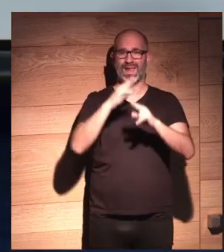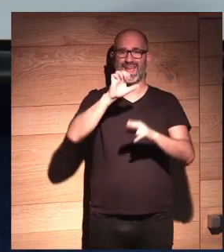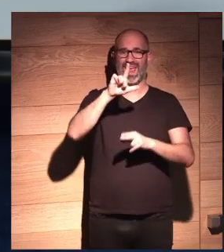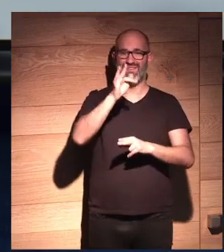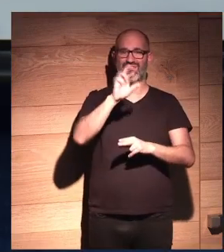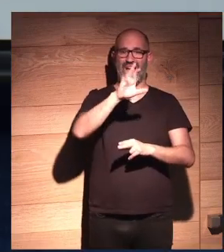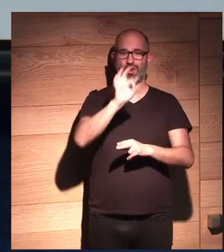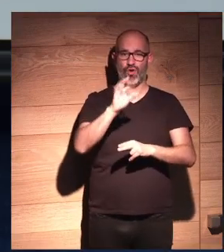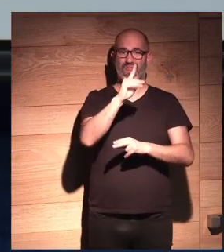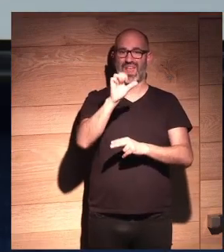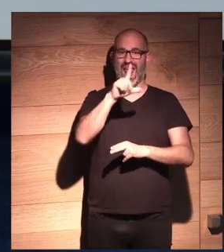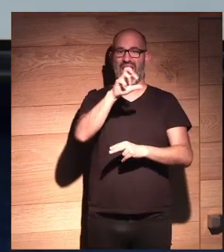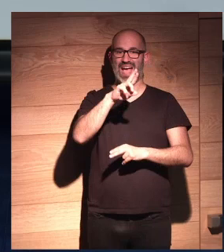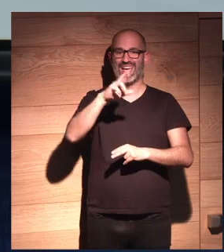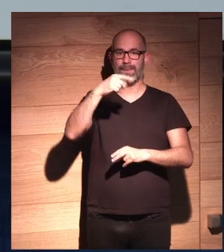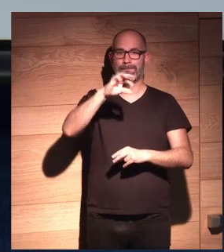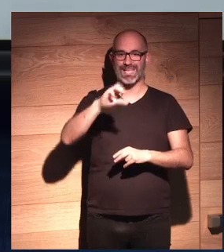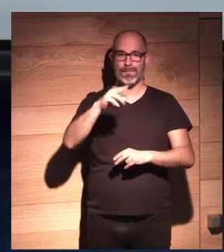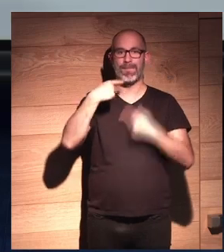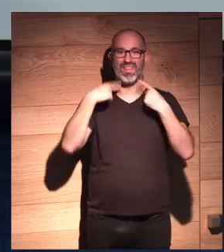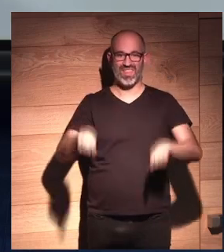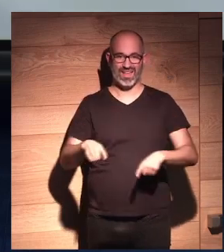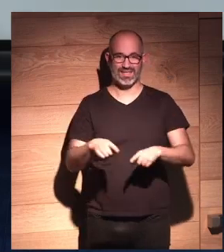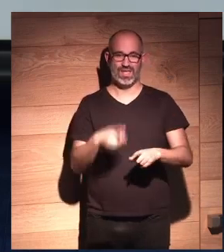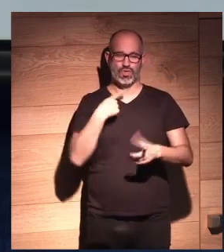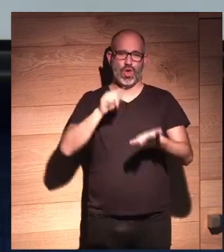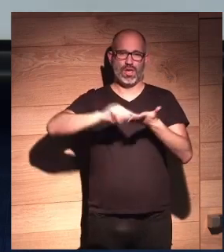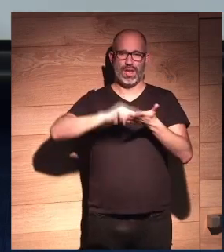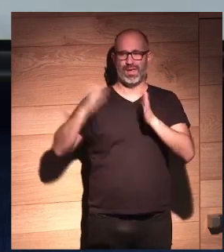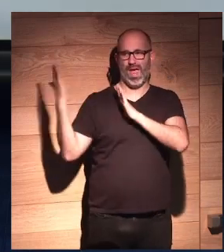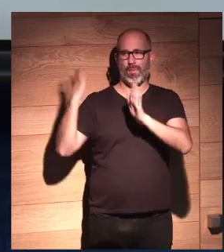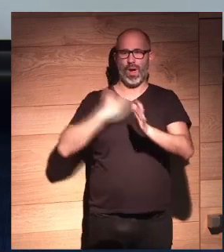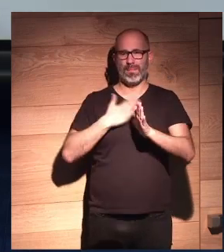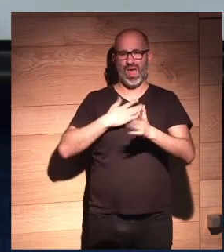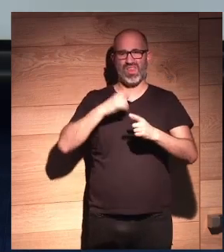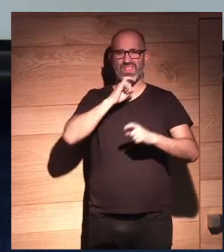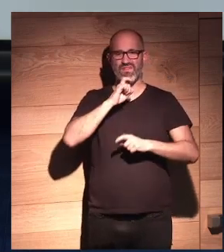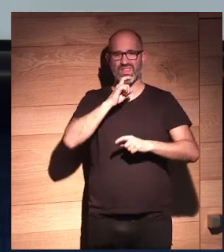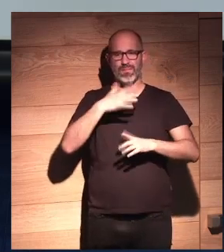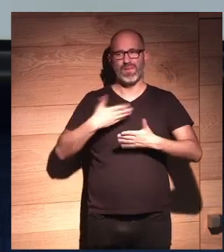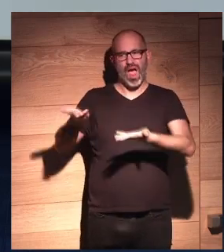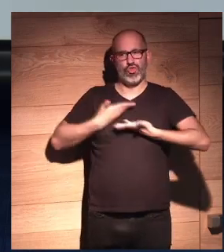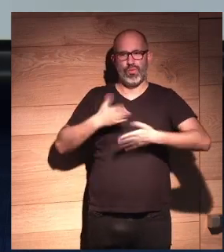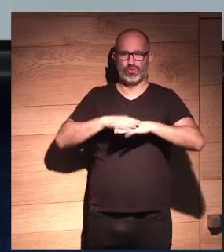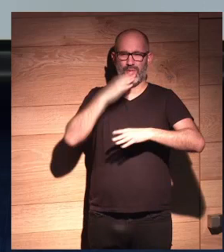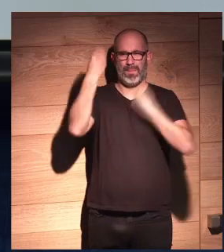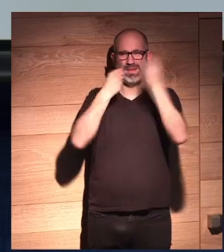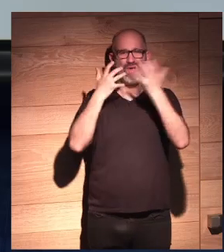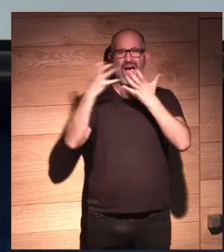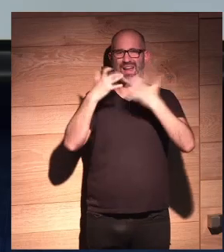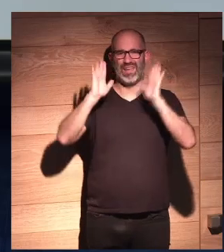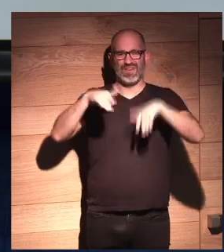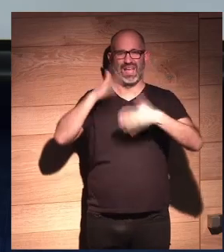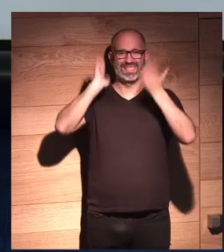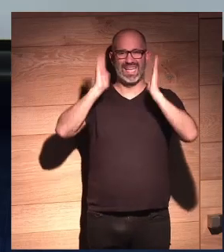lágrimas perdidas, la escribí en un momento complicado de mi vida también, que me ayudó mucho porque creo que el arte es una especie de